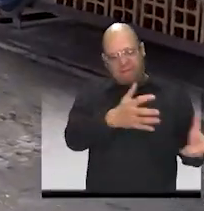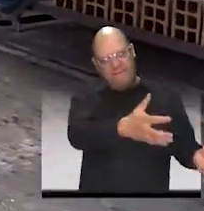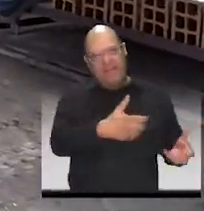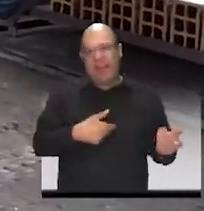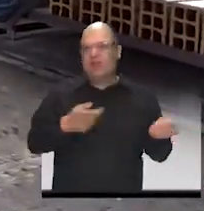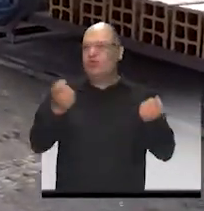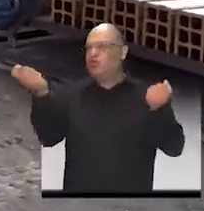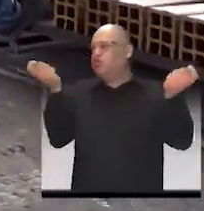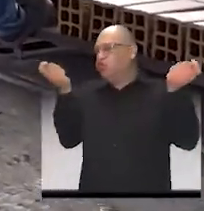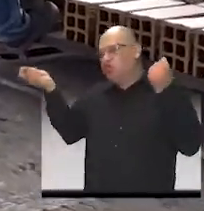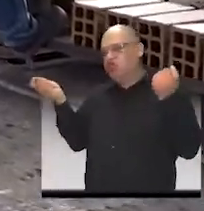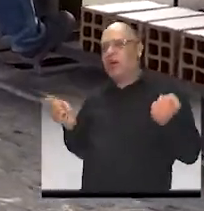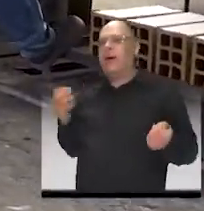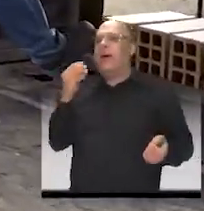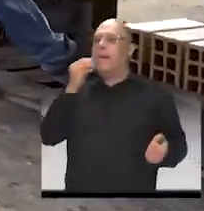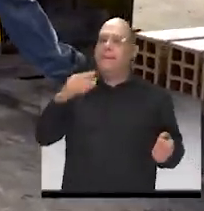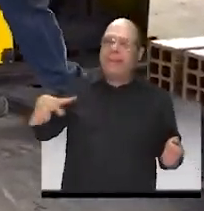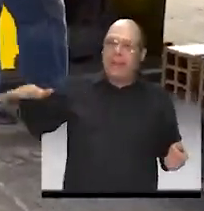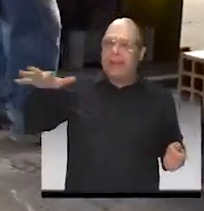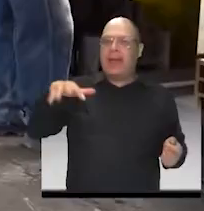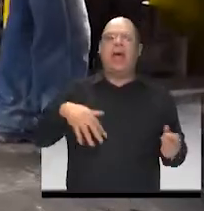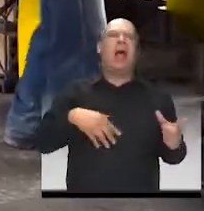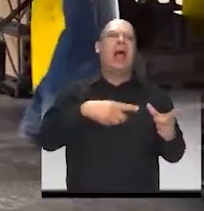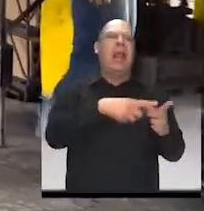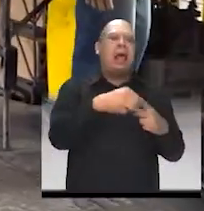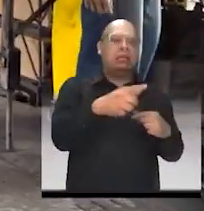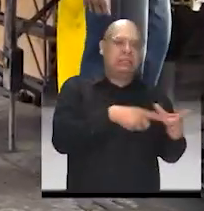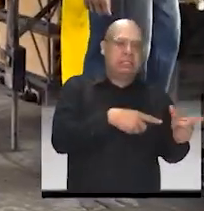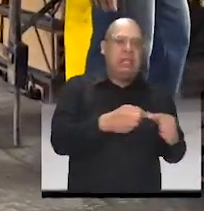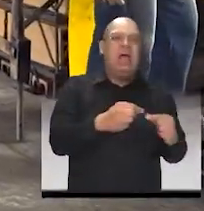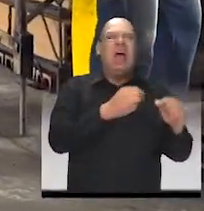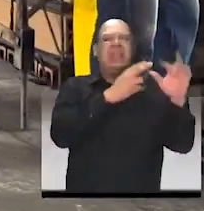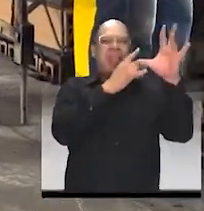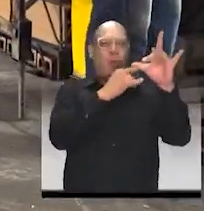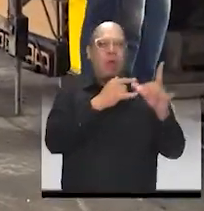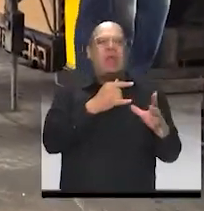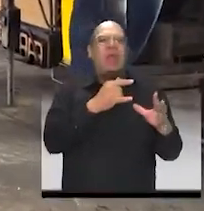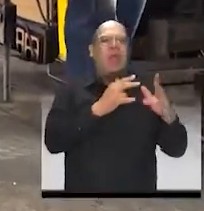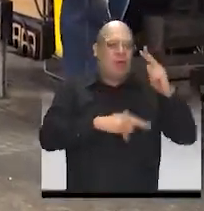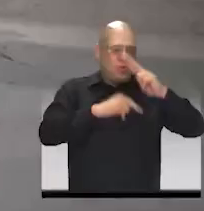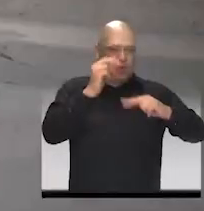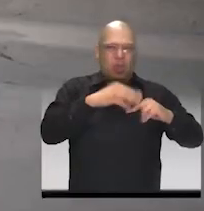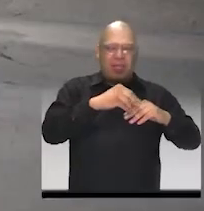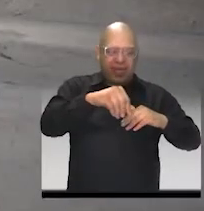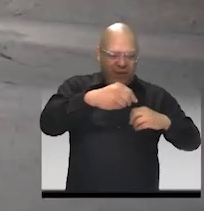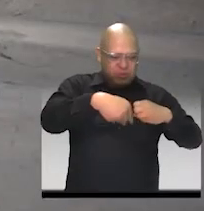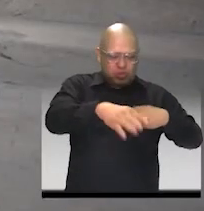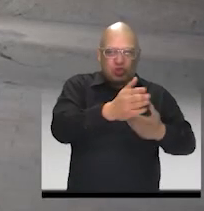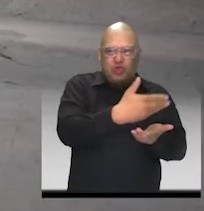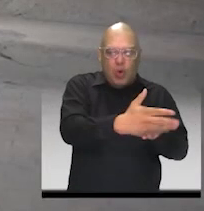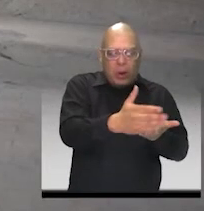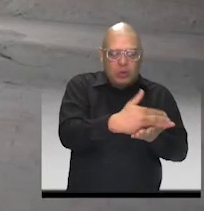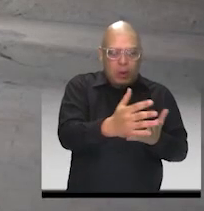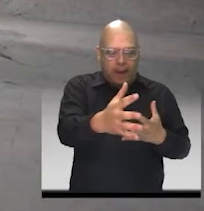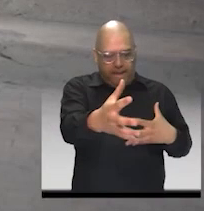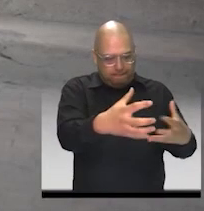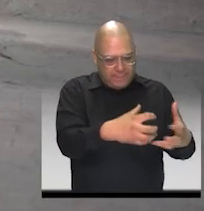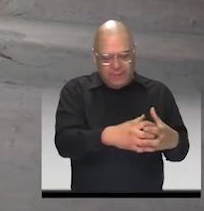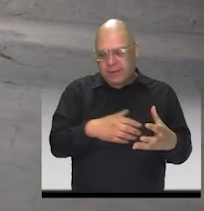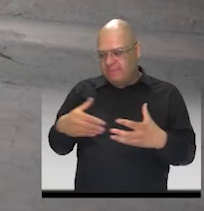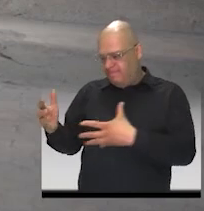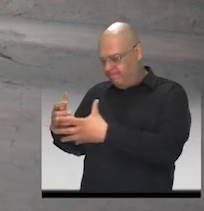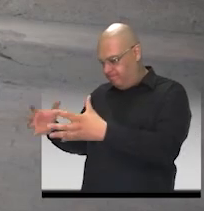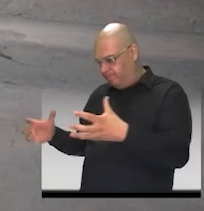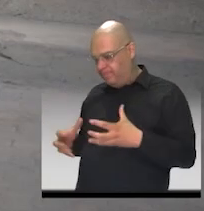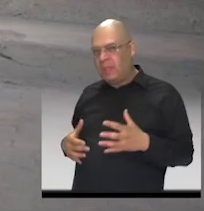cercanas, las que están en Envigado, las que están en La Estrella, las que están en Itagüí, y la tierra debe cumplir con